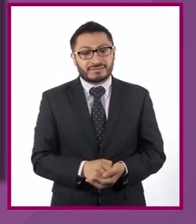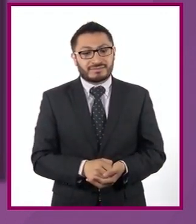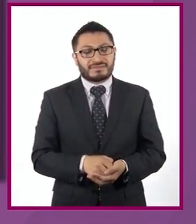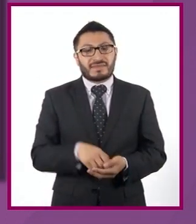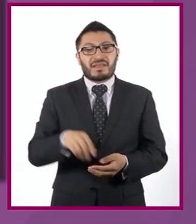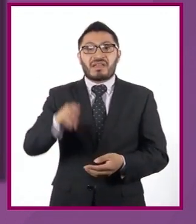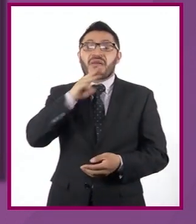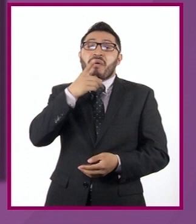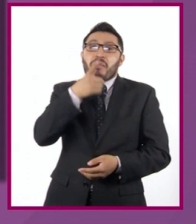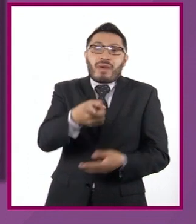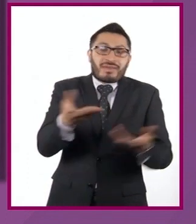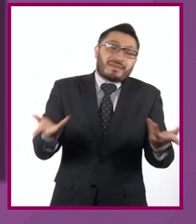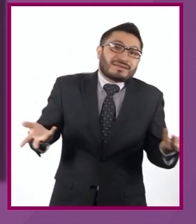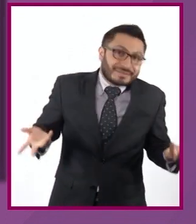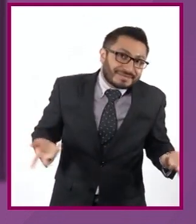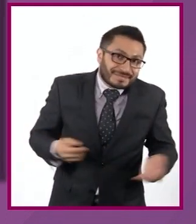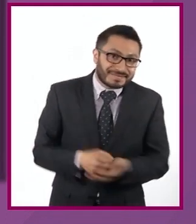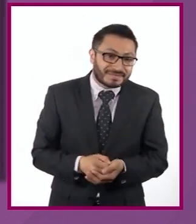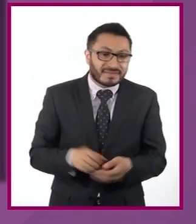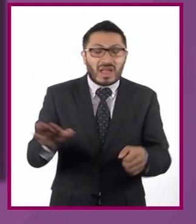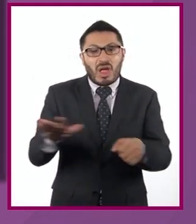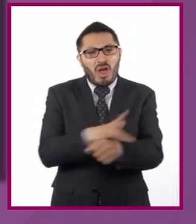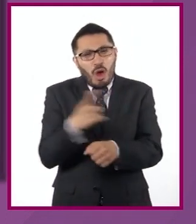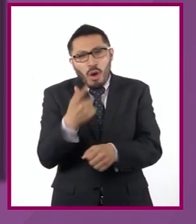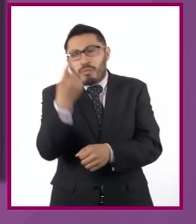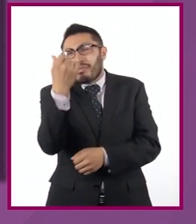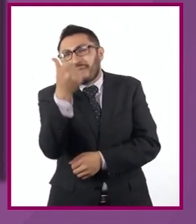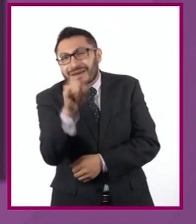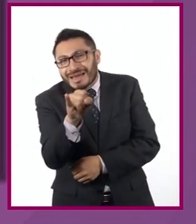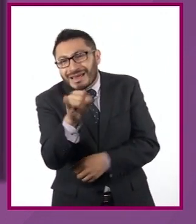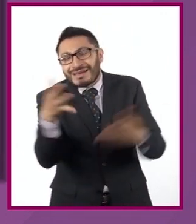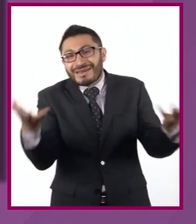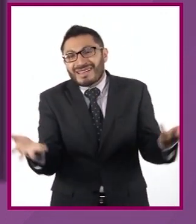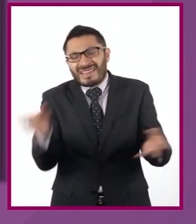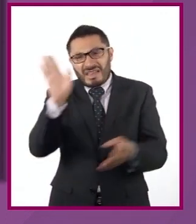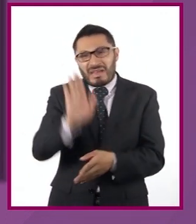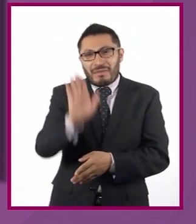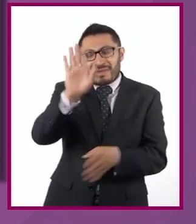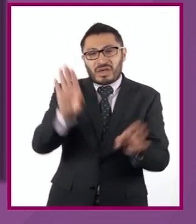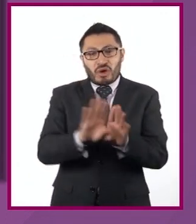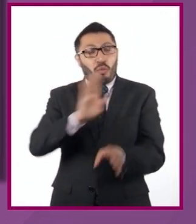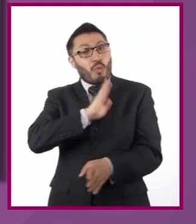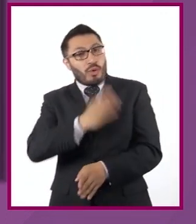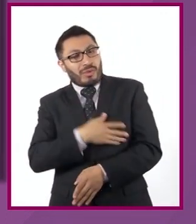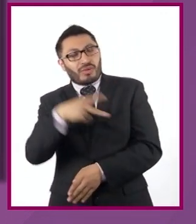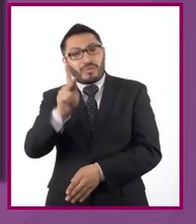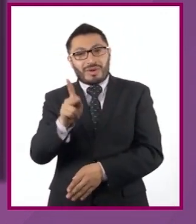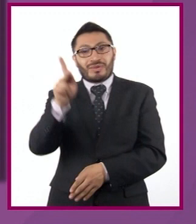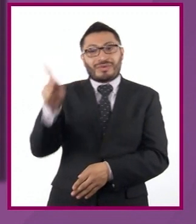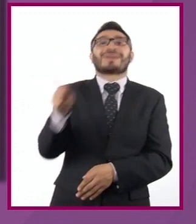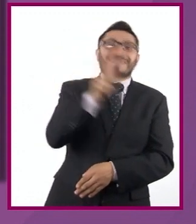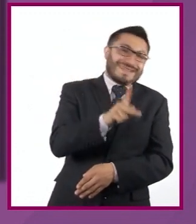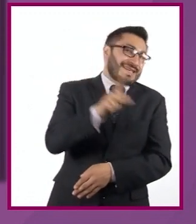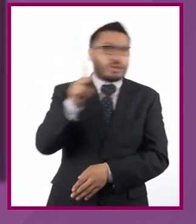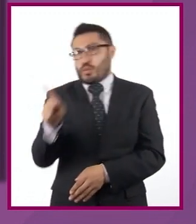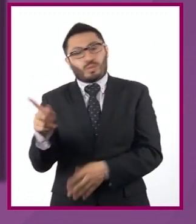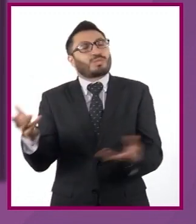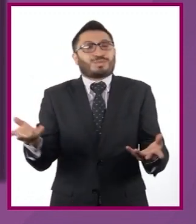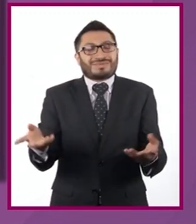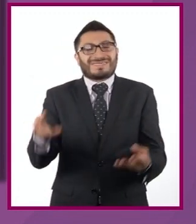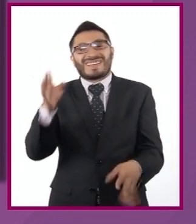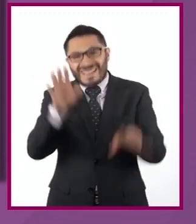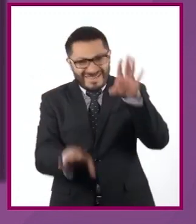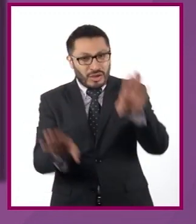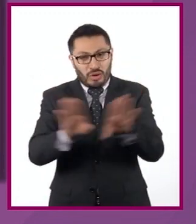dice mi mamá. ¿Por qué se dice así? Como que parece castellano, pero como que no lo es. Muchos dicen que